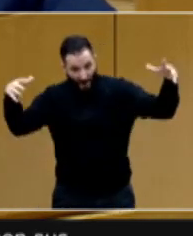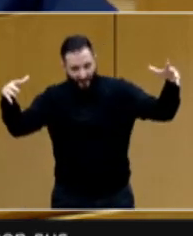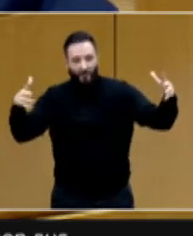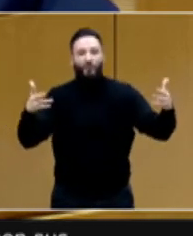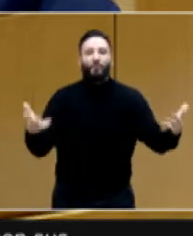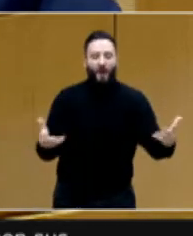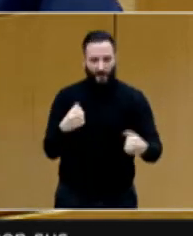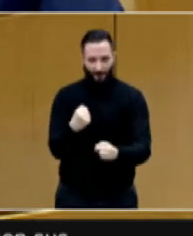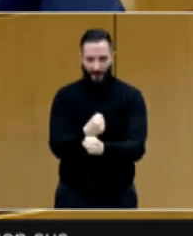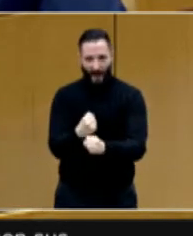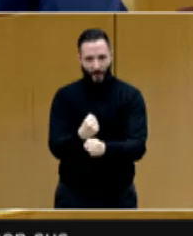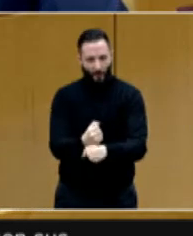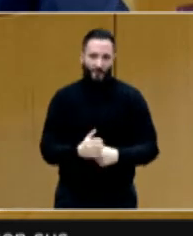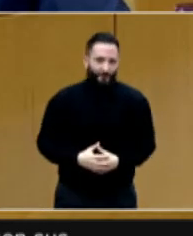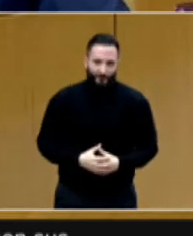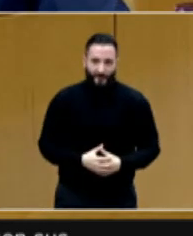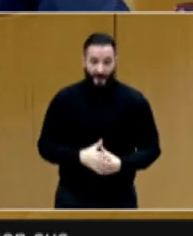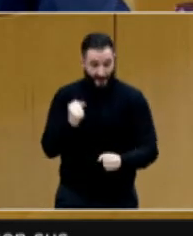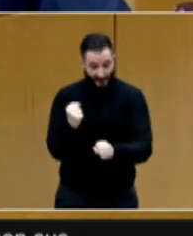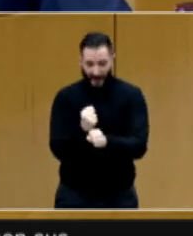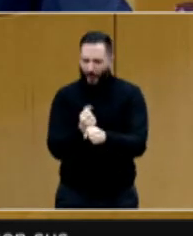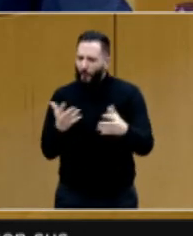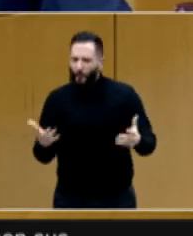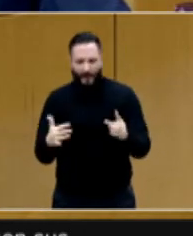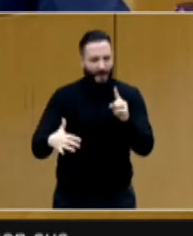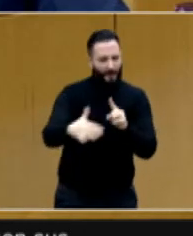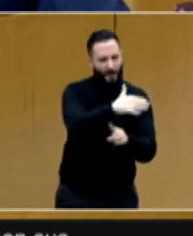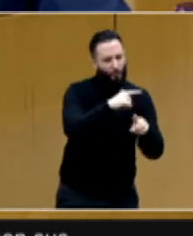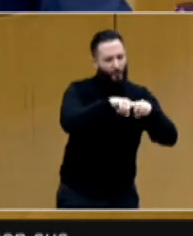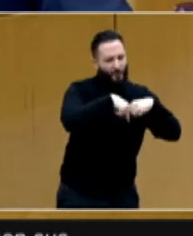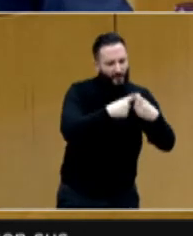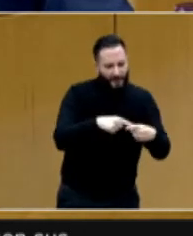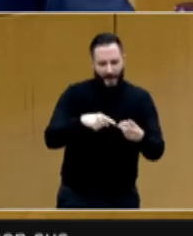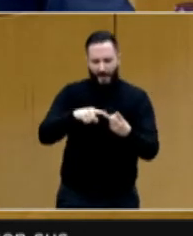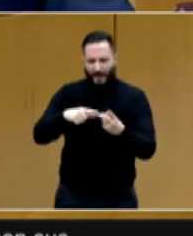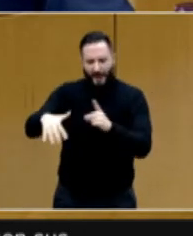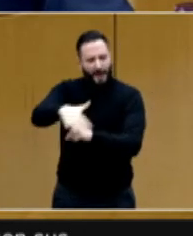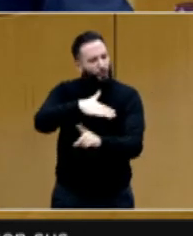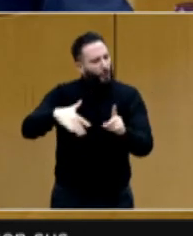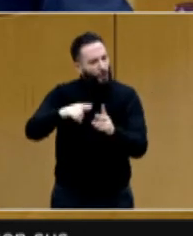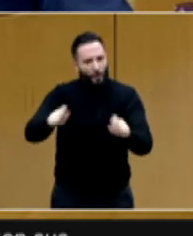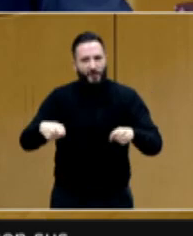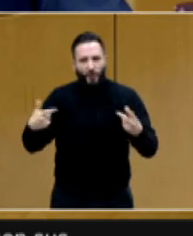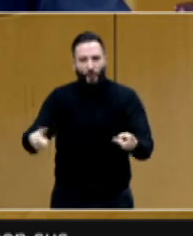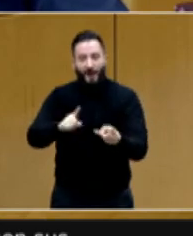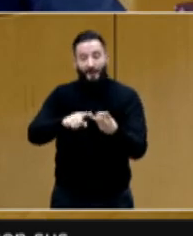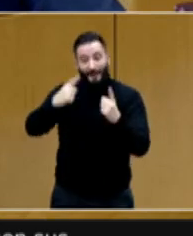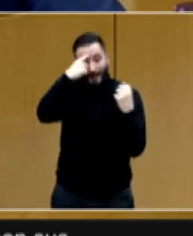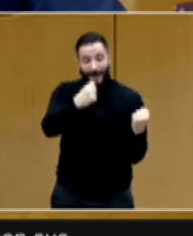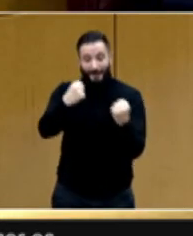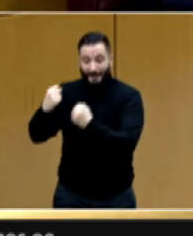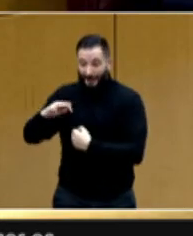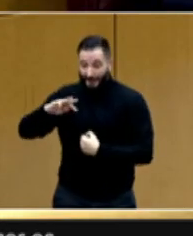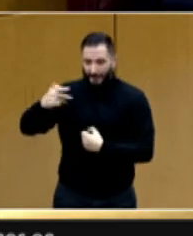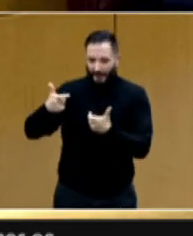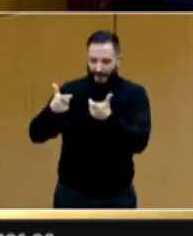trabajar desde el entorno familiar desde el entorno natural y desde las entidades del Tercer sector que para eso estamos